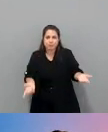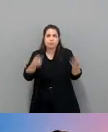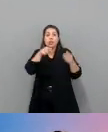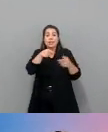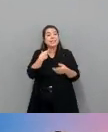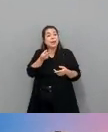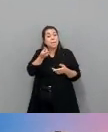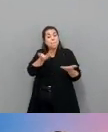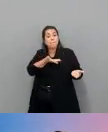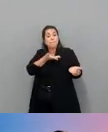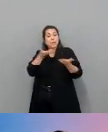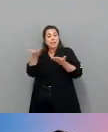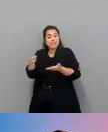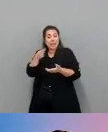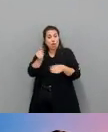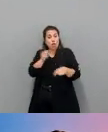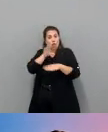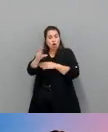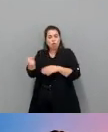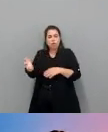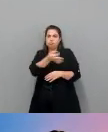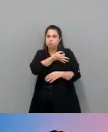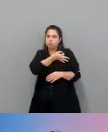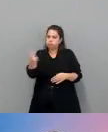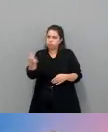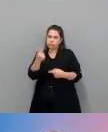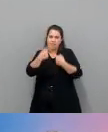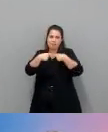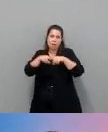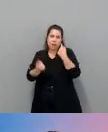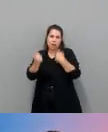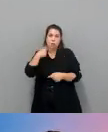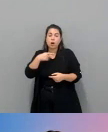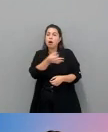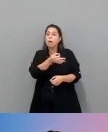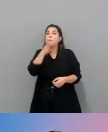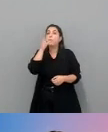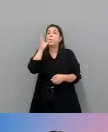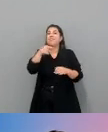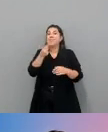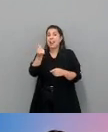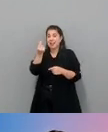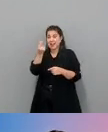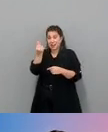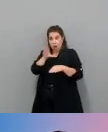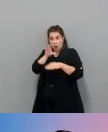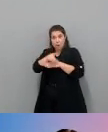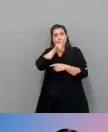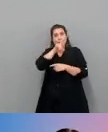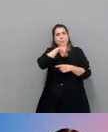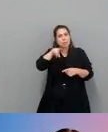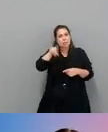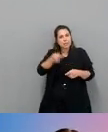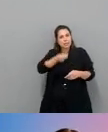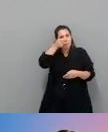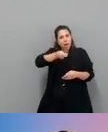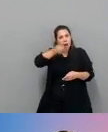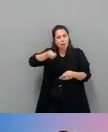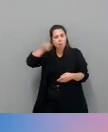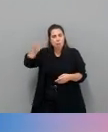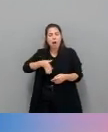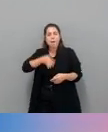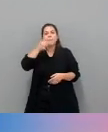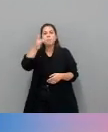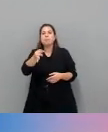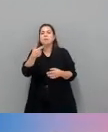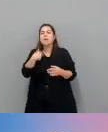muchas familias la idónea, ¿no? Idónea porque es una ayuda económica mensual, y que nos da